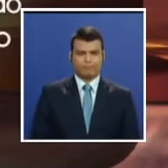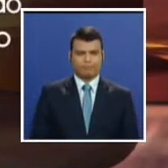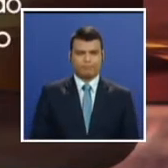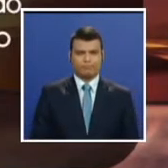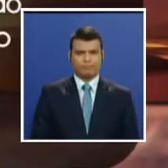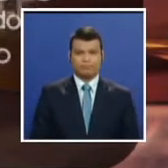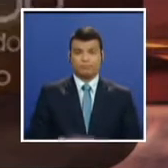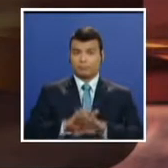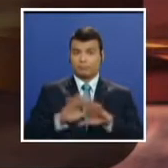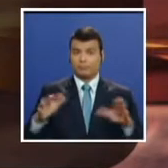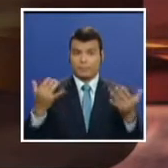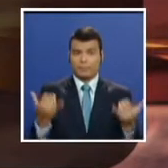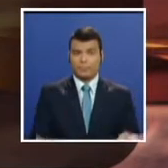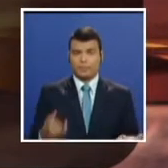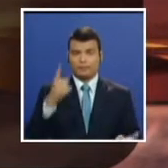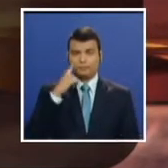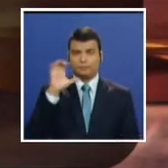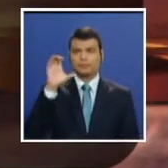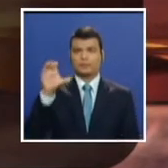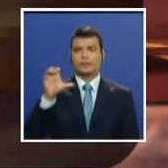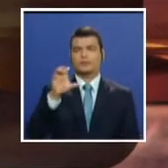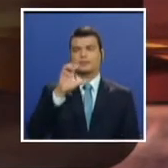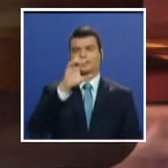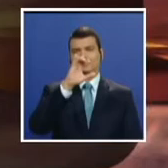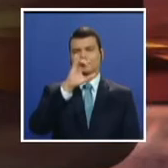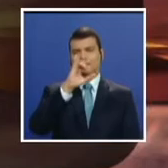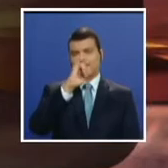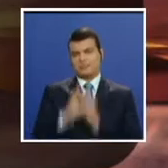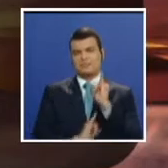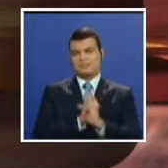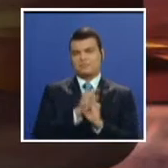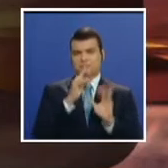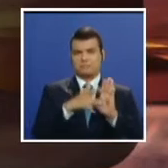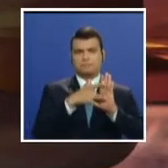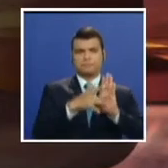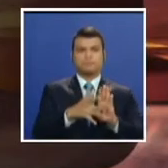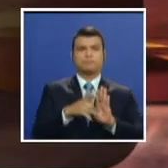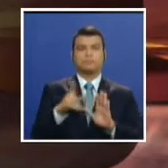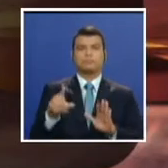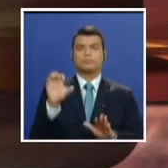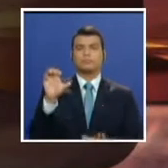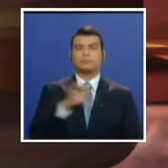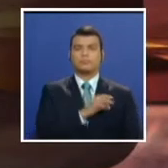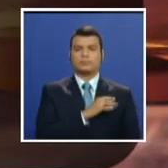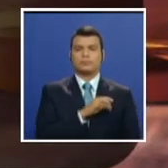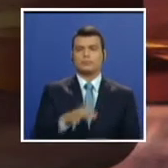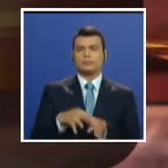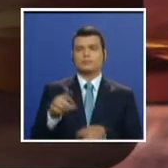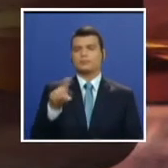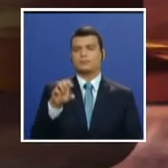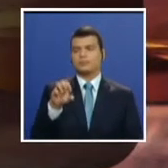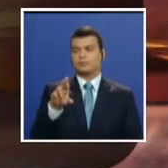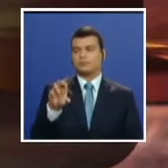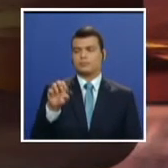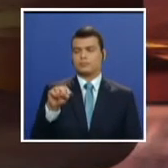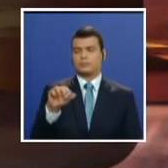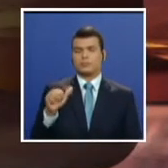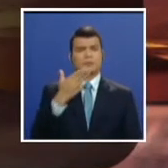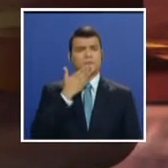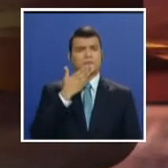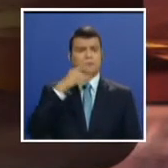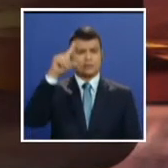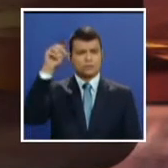ahora nuestra latitud internacional frente al estado del tiempo sí señor en la serena y amanece soleada a 10